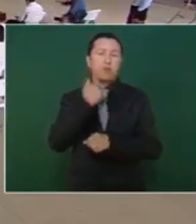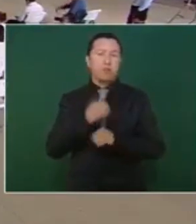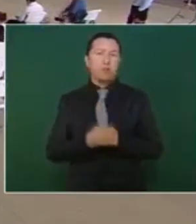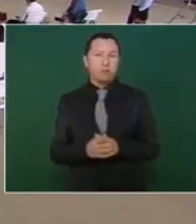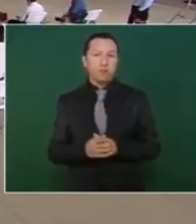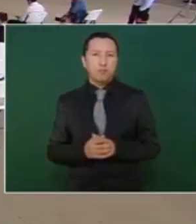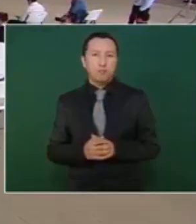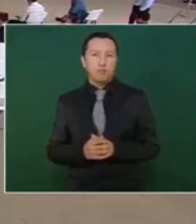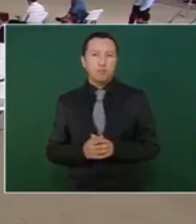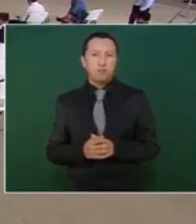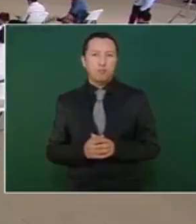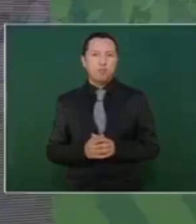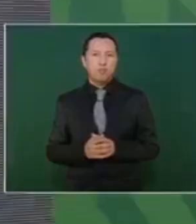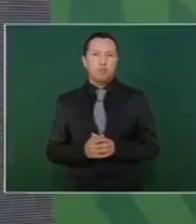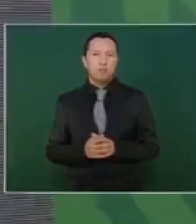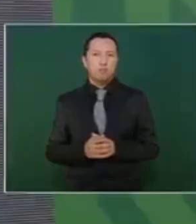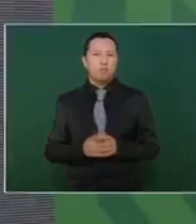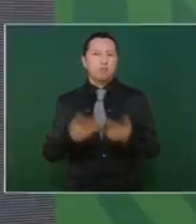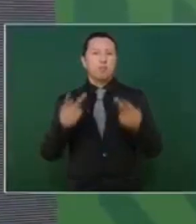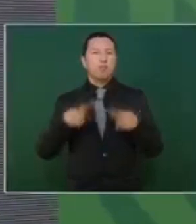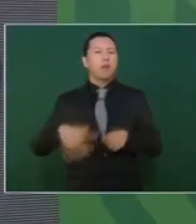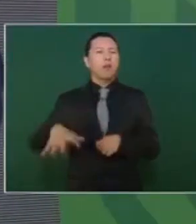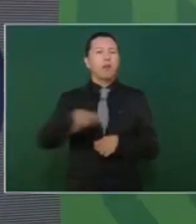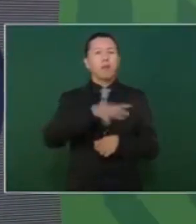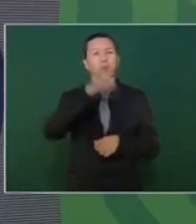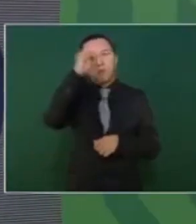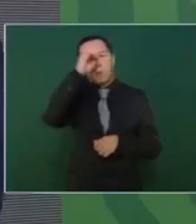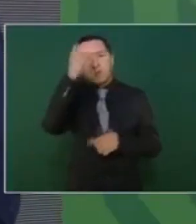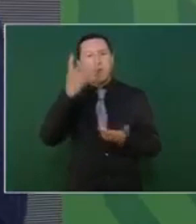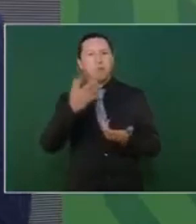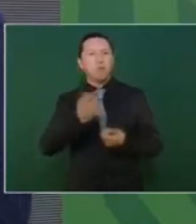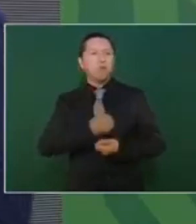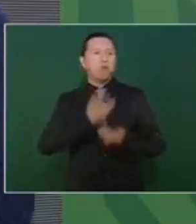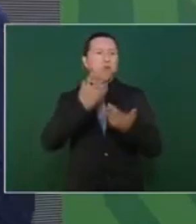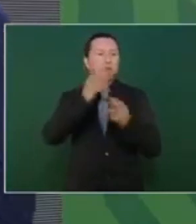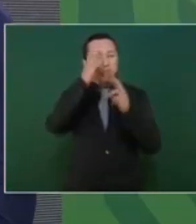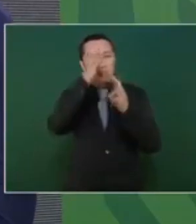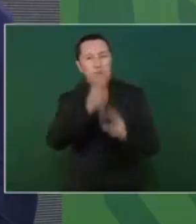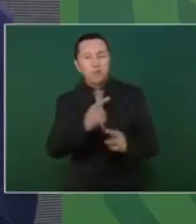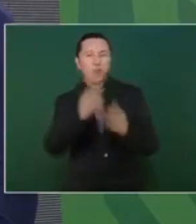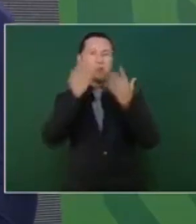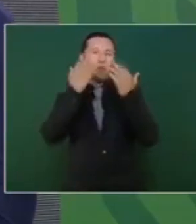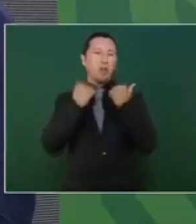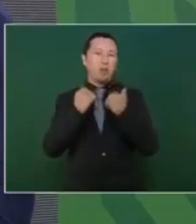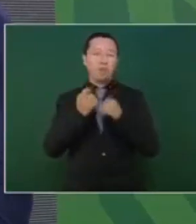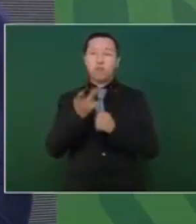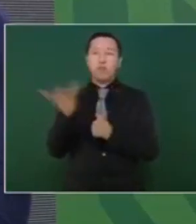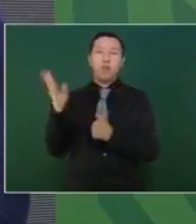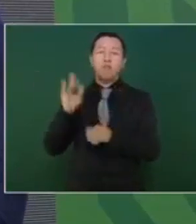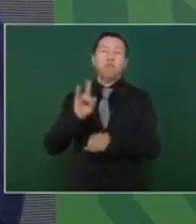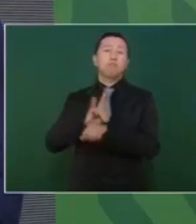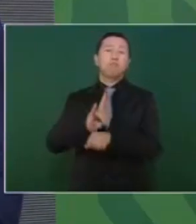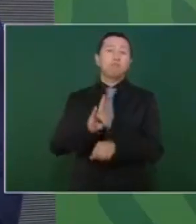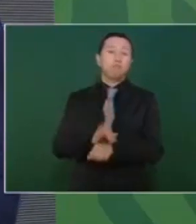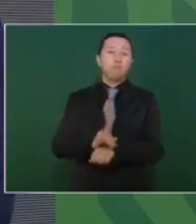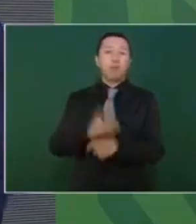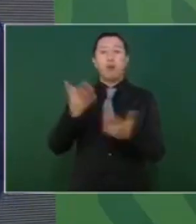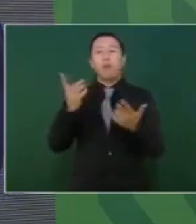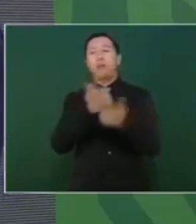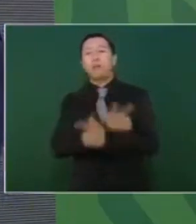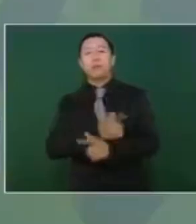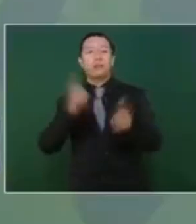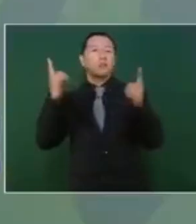verdadera democracia, aunque hablan en nombre de la libertad y de la democracia,